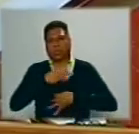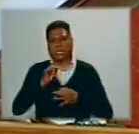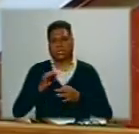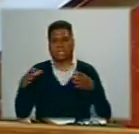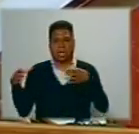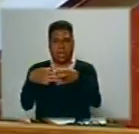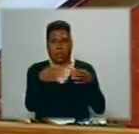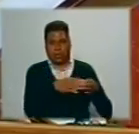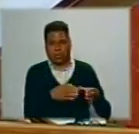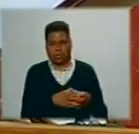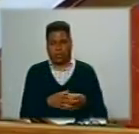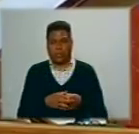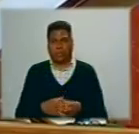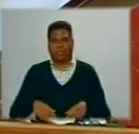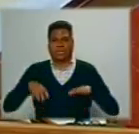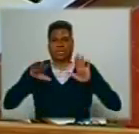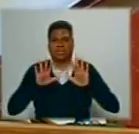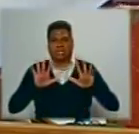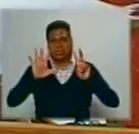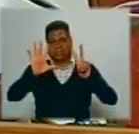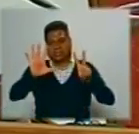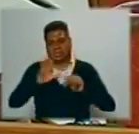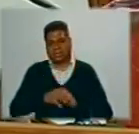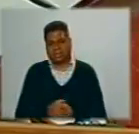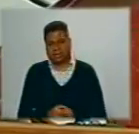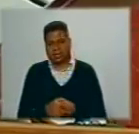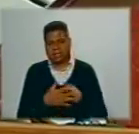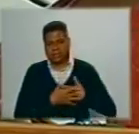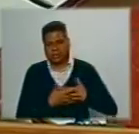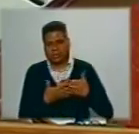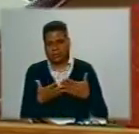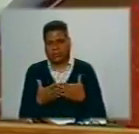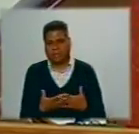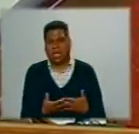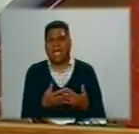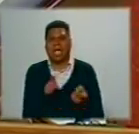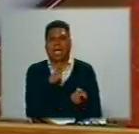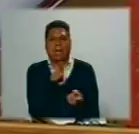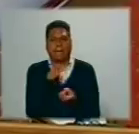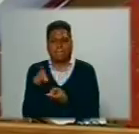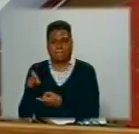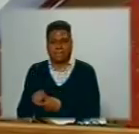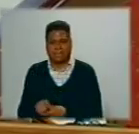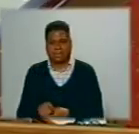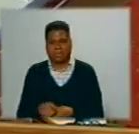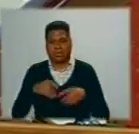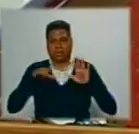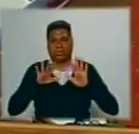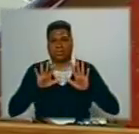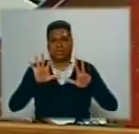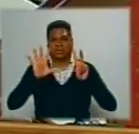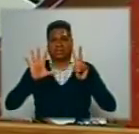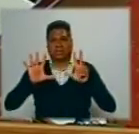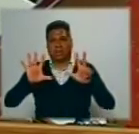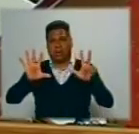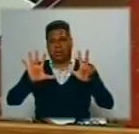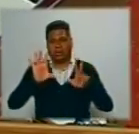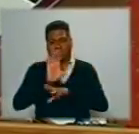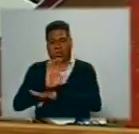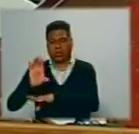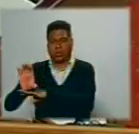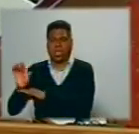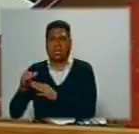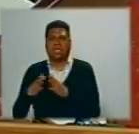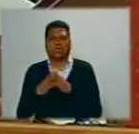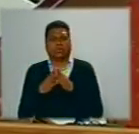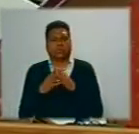colectivos. 17. A la protección de las operaciones a crédito. 18. A protección en las operaciones